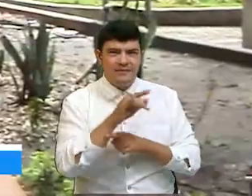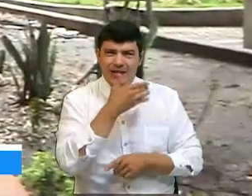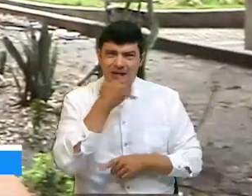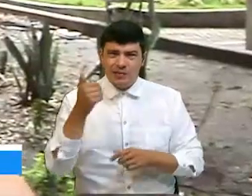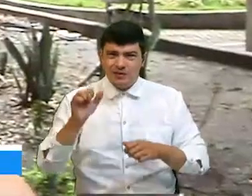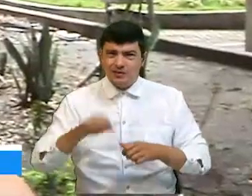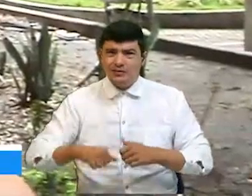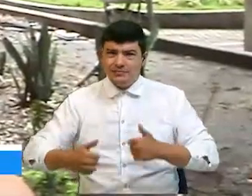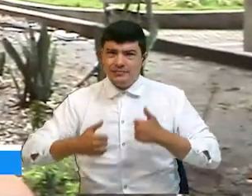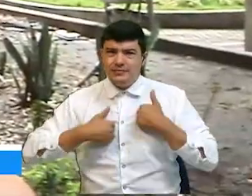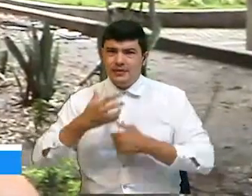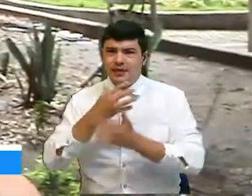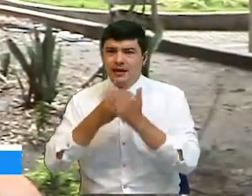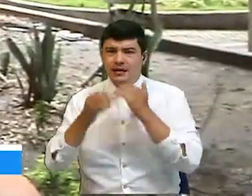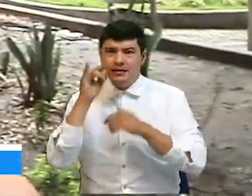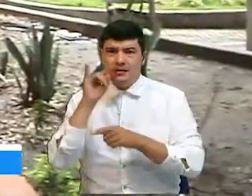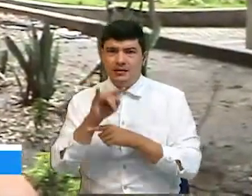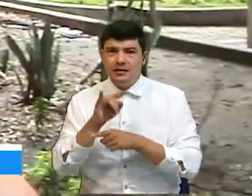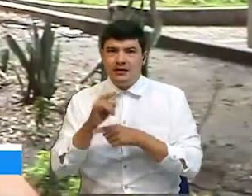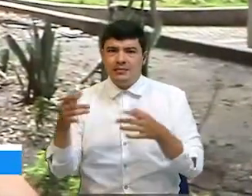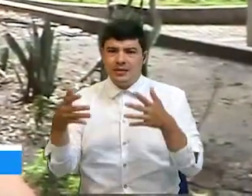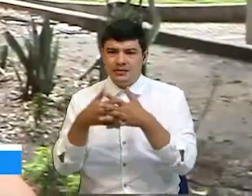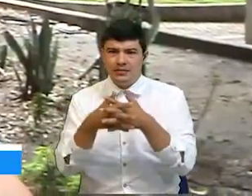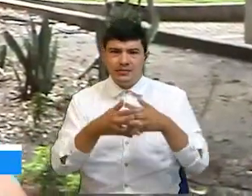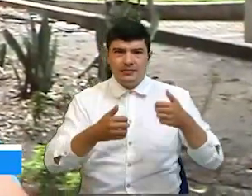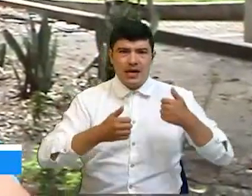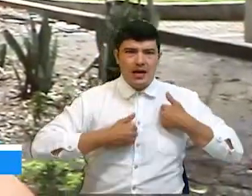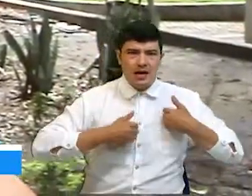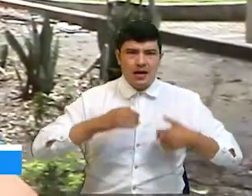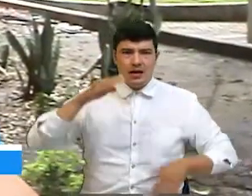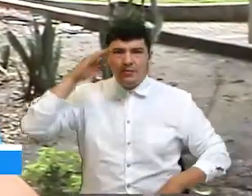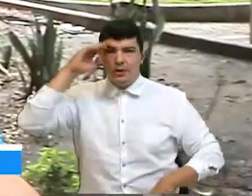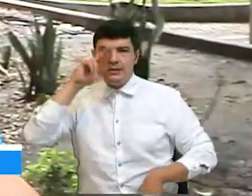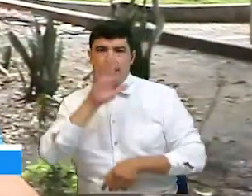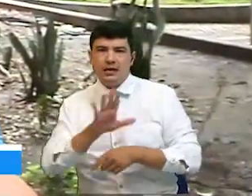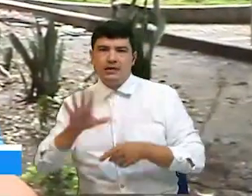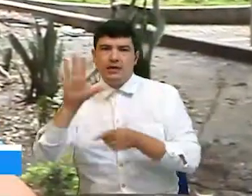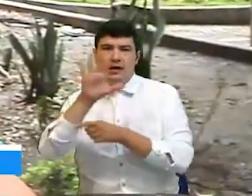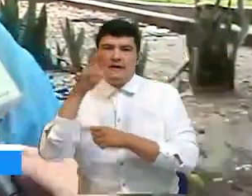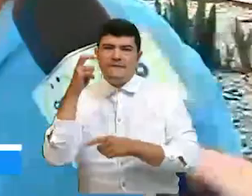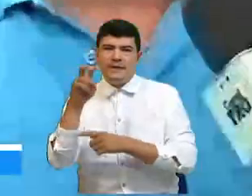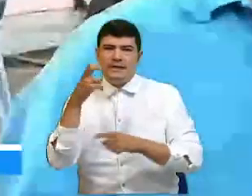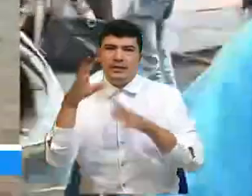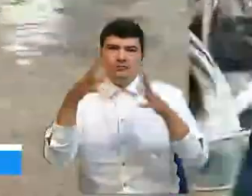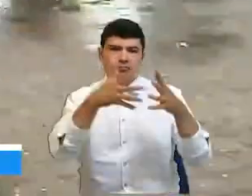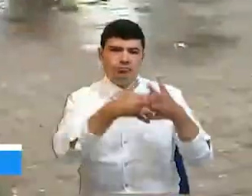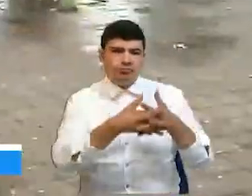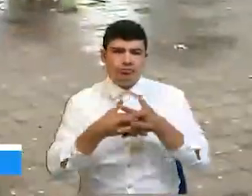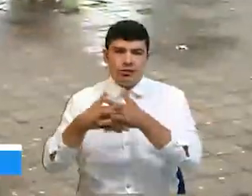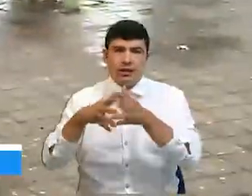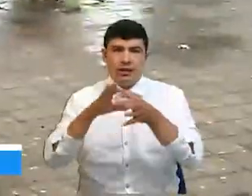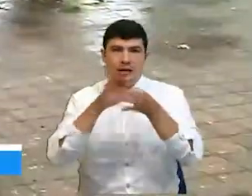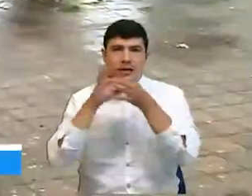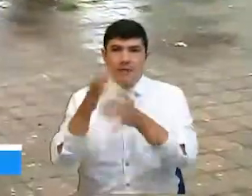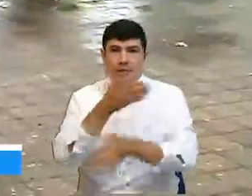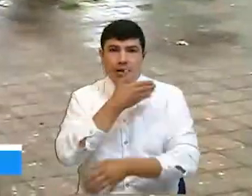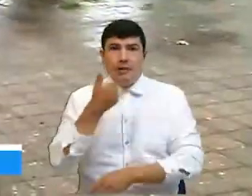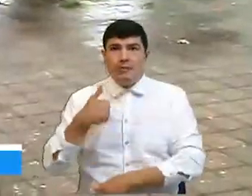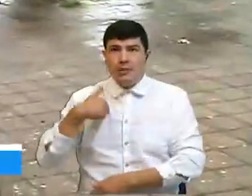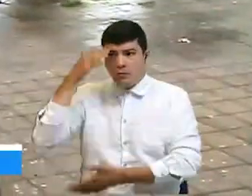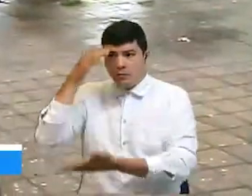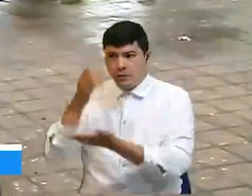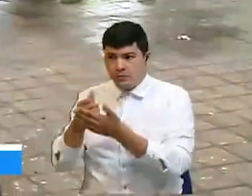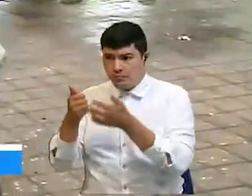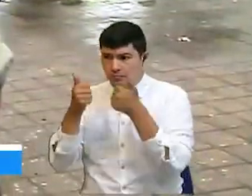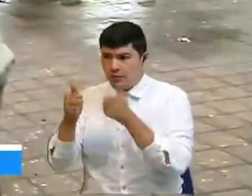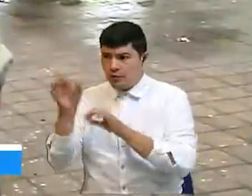el ejército a patrullar que hagan el mixto ejército policía y fiscalía es lo mejor que pueden hacer parece bueno que haya